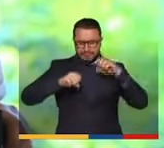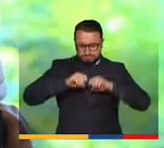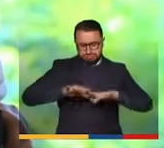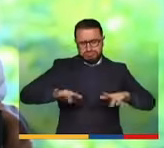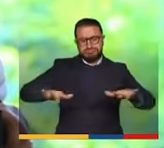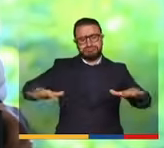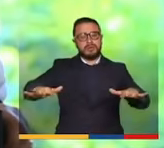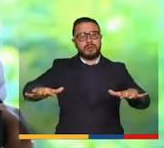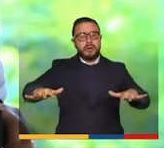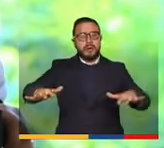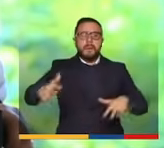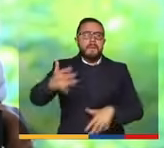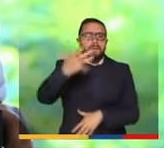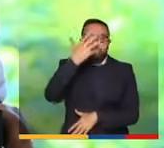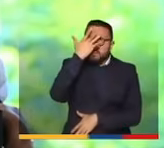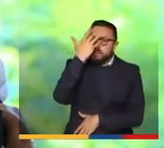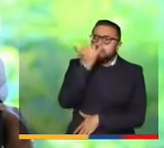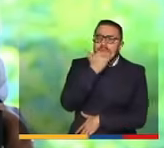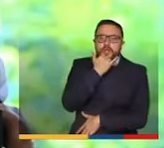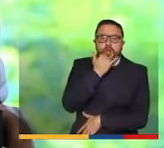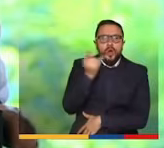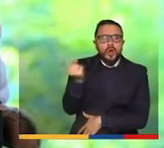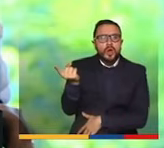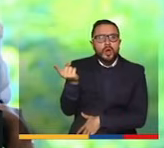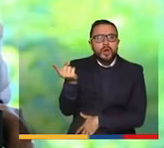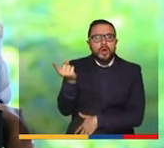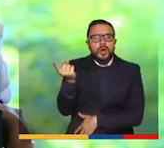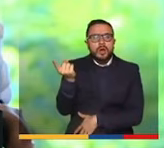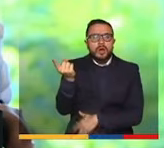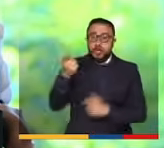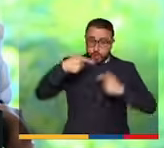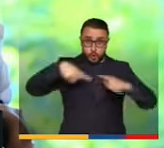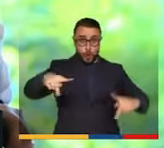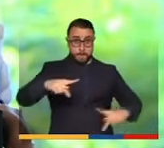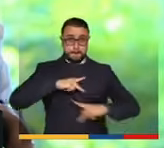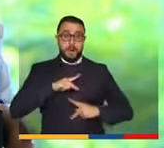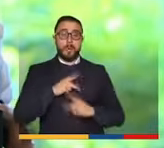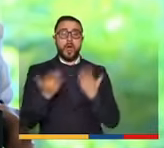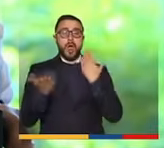¿Por qué razón la hacienda Bellacruz no le pertenece al campesinado?